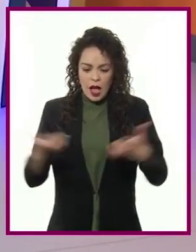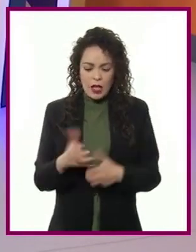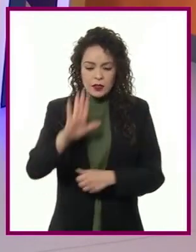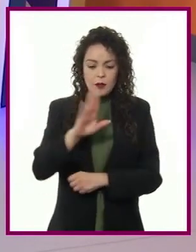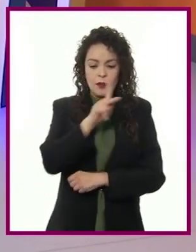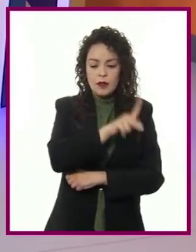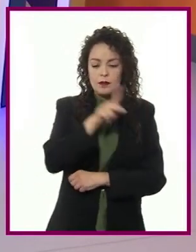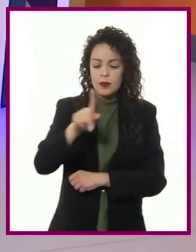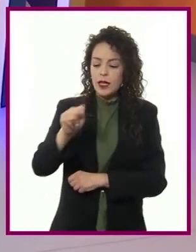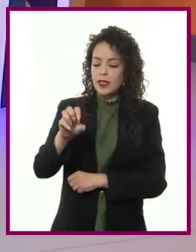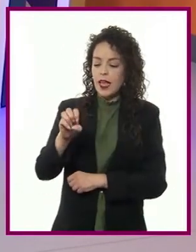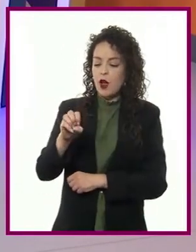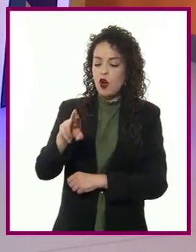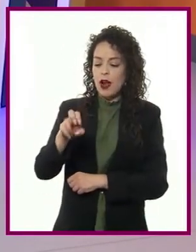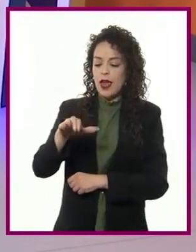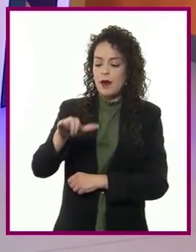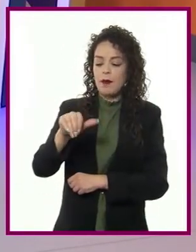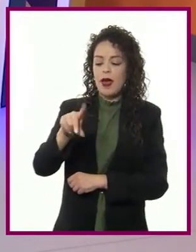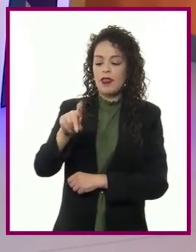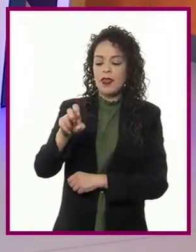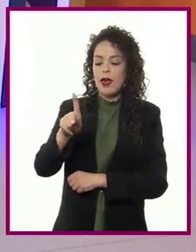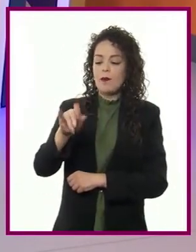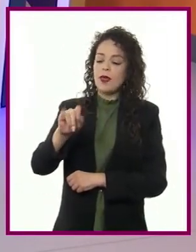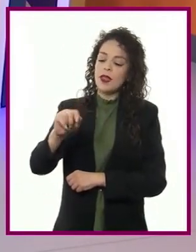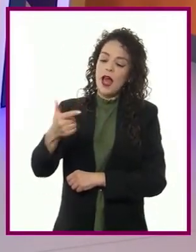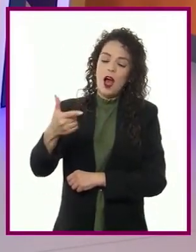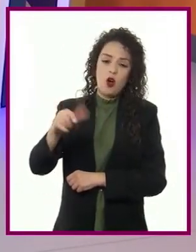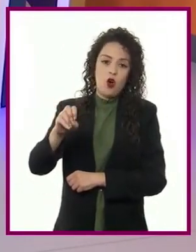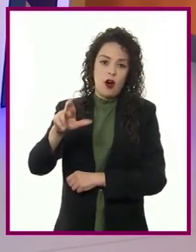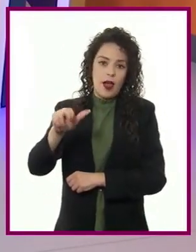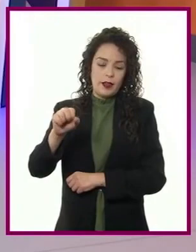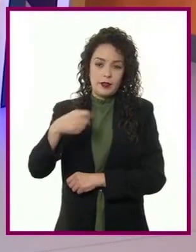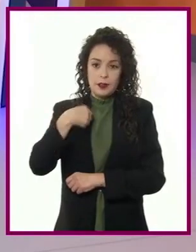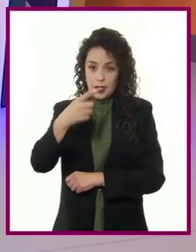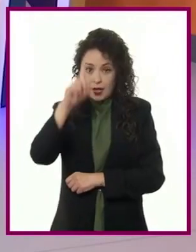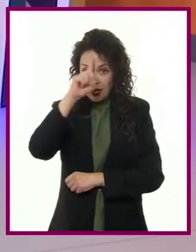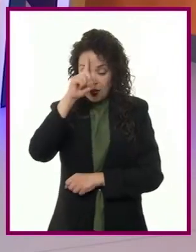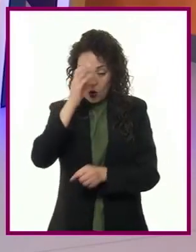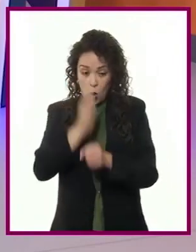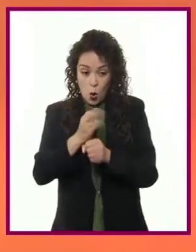teorema de Pitágoras. Se les sugiere que practiquen lo aprendido.